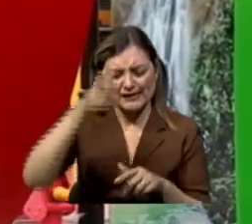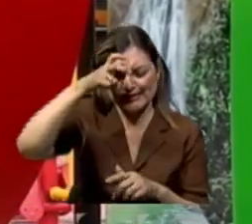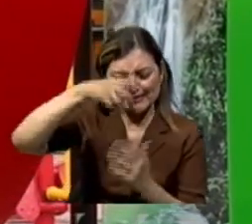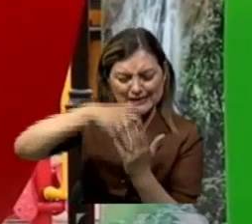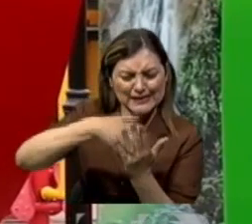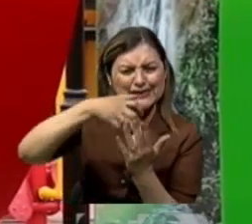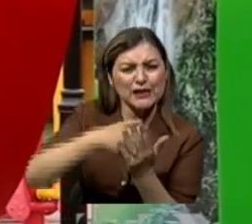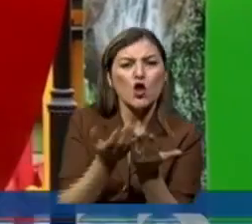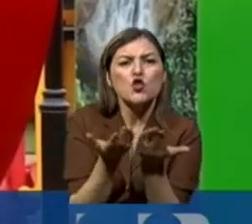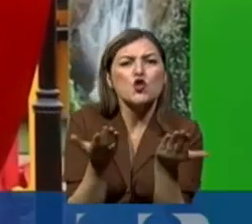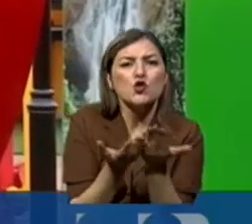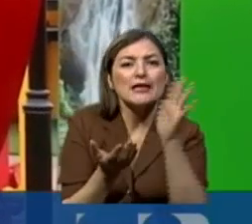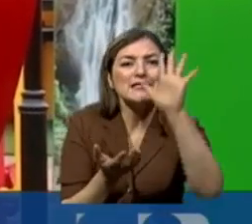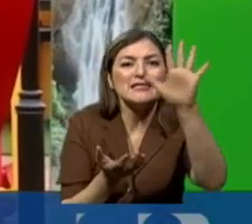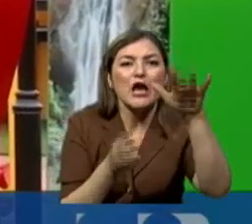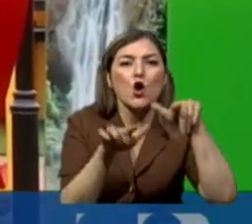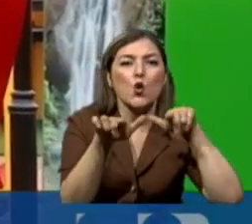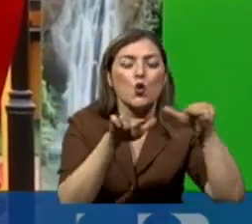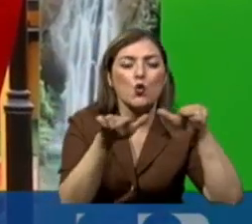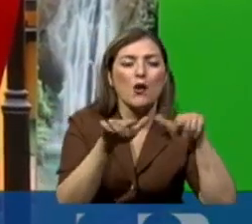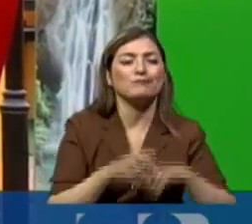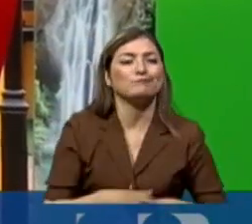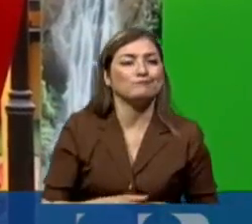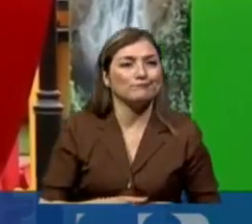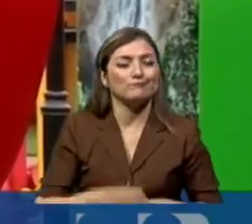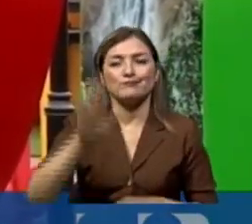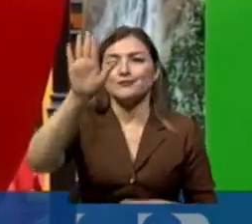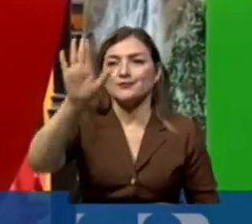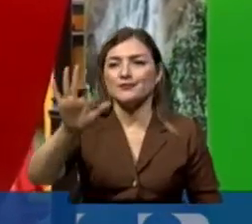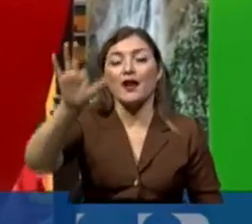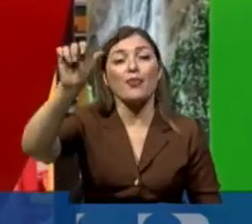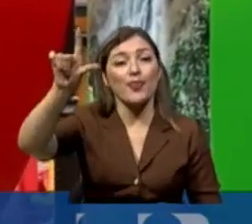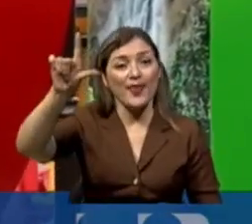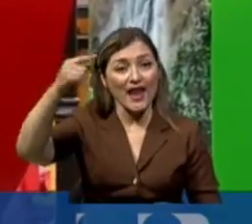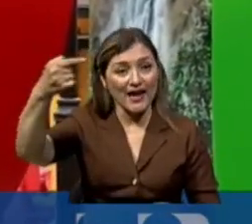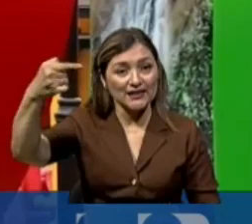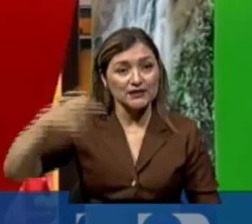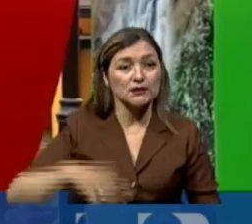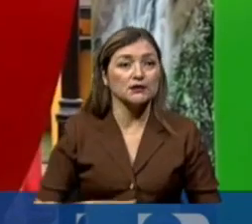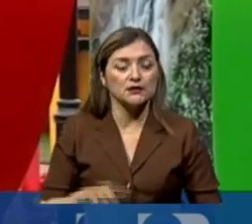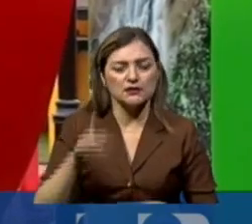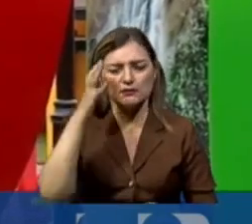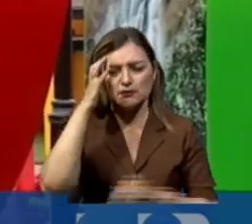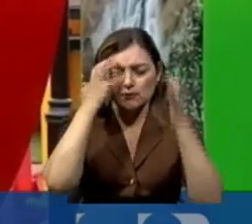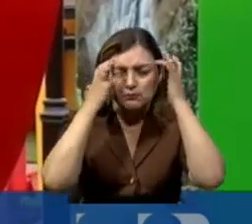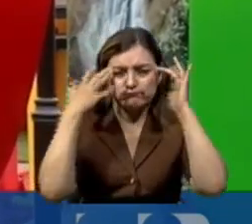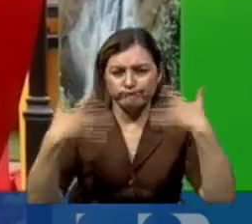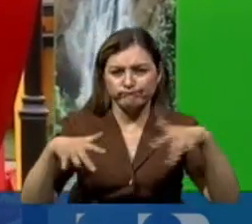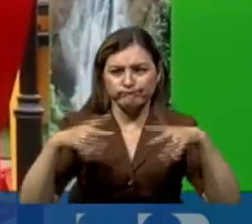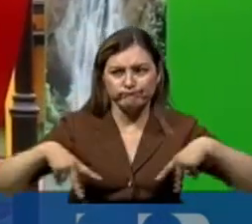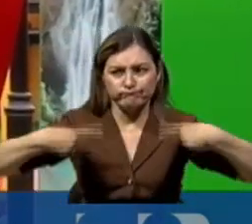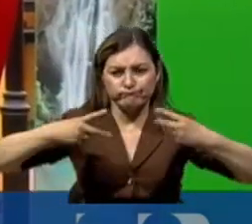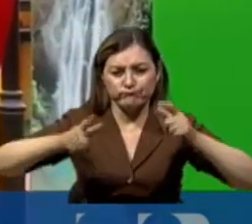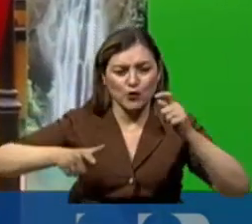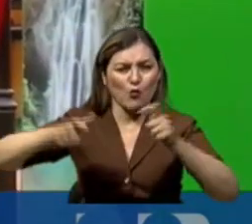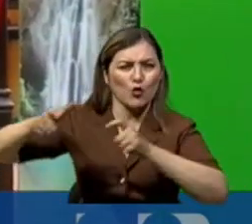continúa realizándose minería ilegal acá en la cabecera parroquial de Talaj, por lo que existen incluso preocupación por quienes habitan en el